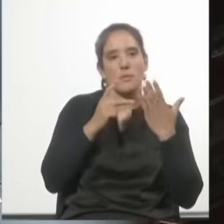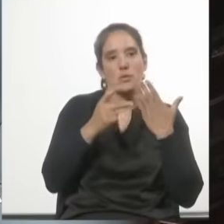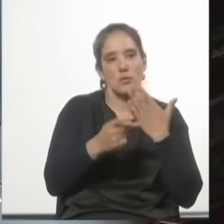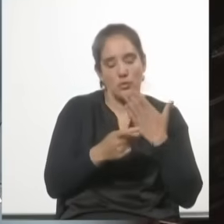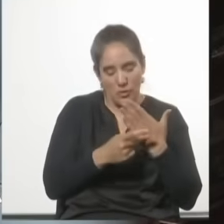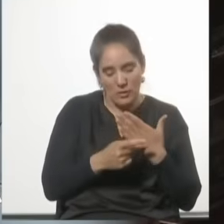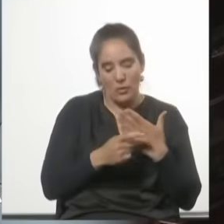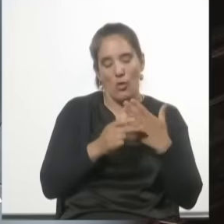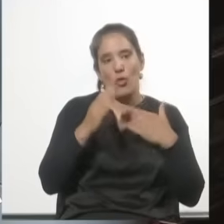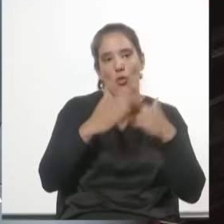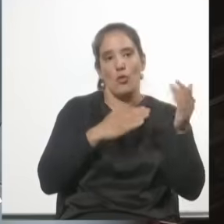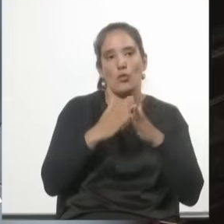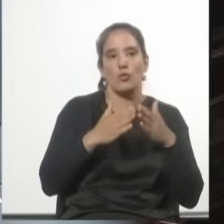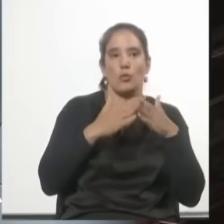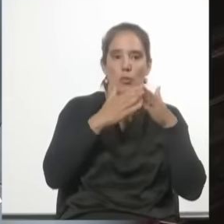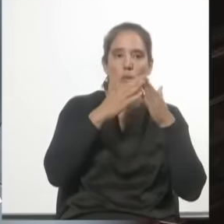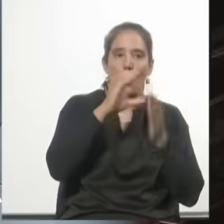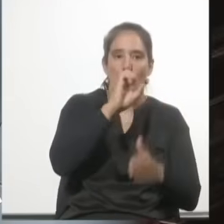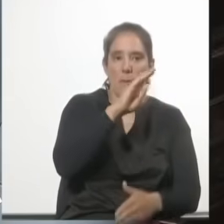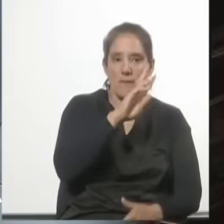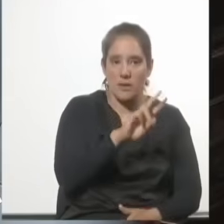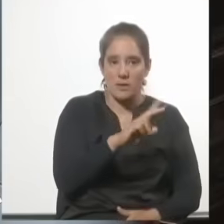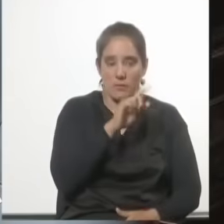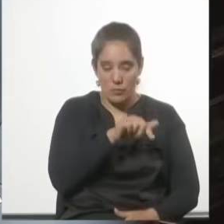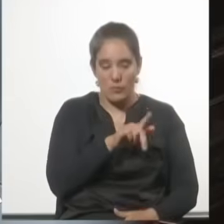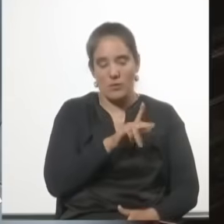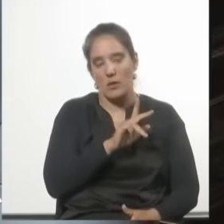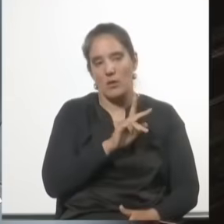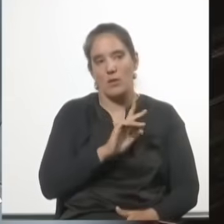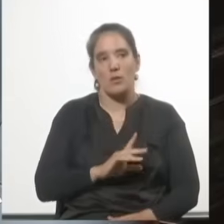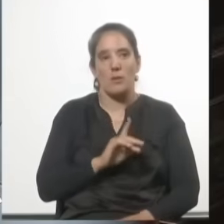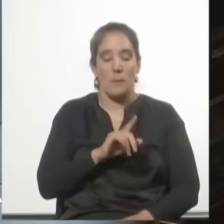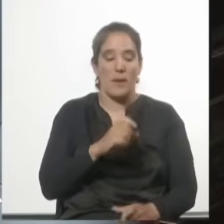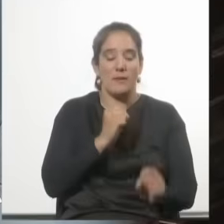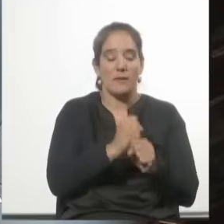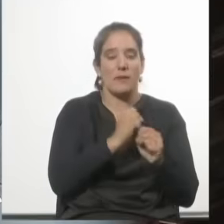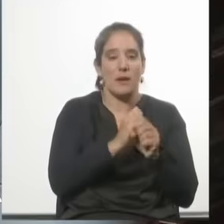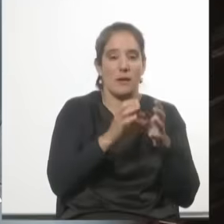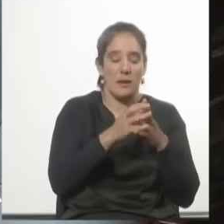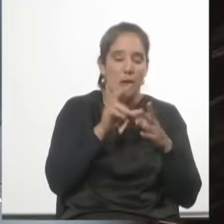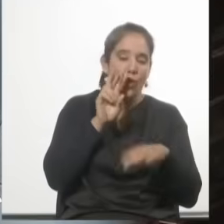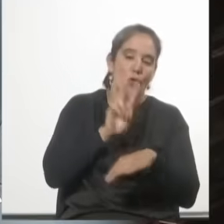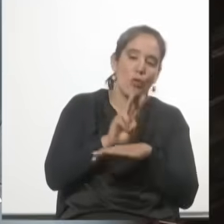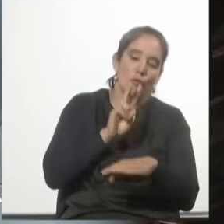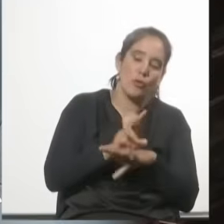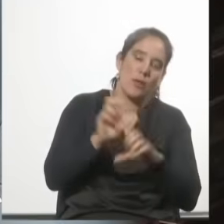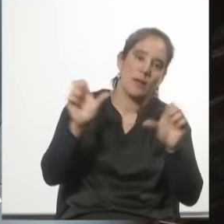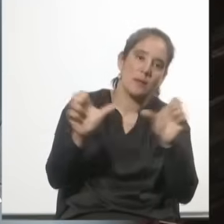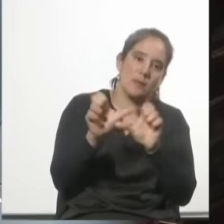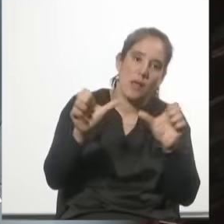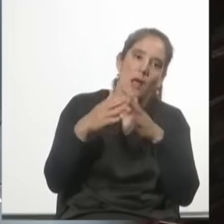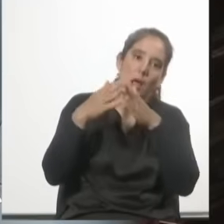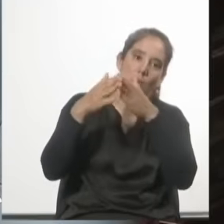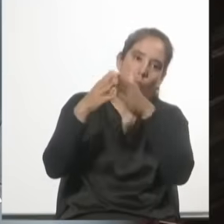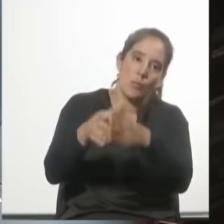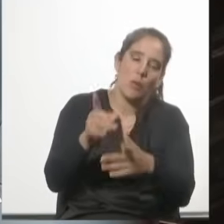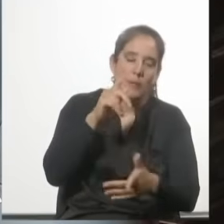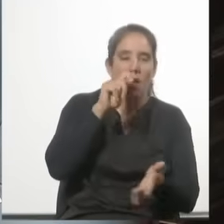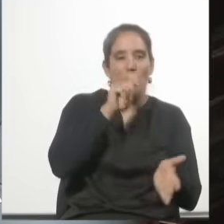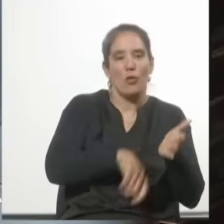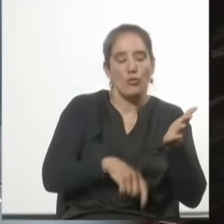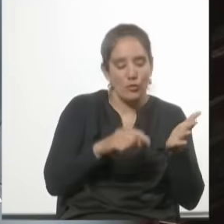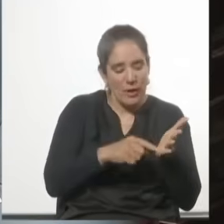Construcción OPB y Comisión Asesora bajo la jefatura de DIMAT, para trabajar en el control de la ejecución del contrato a cargo de